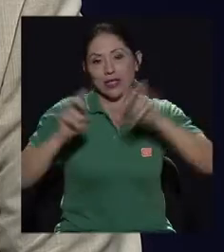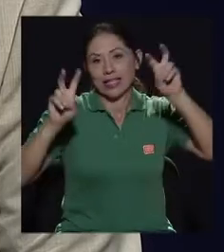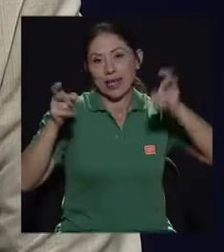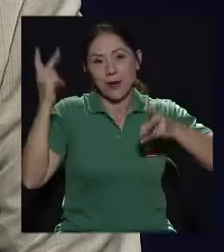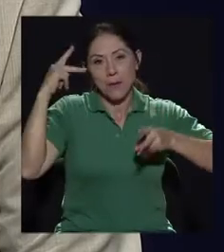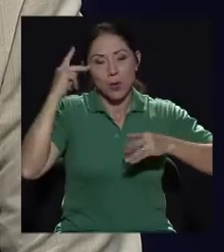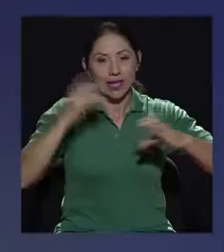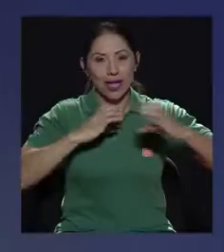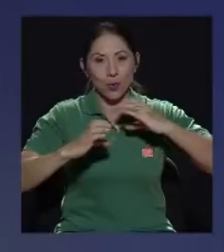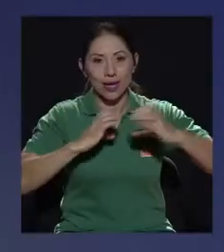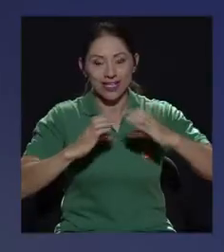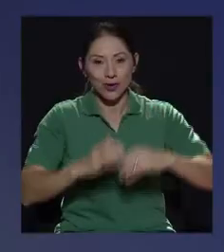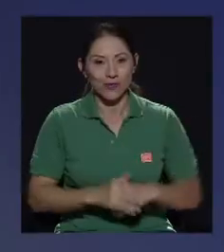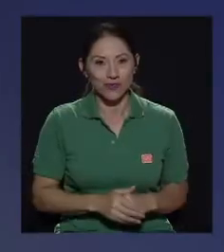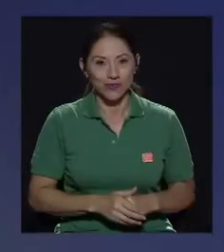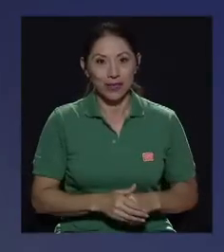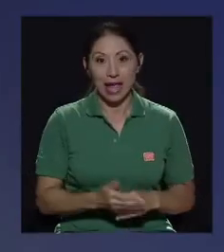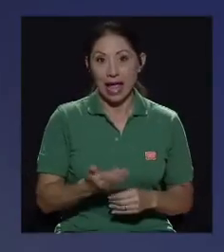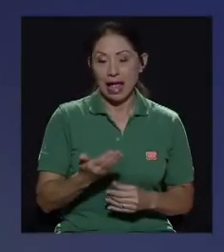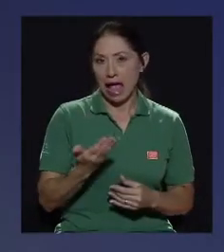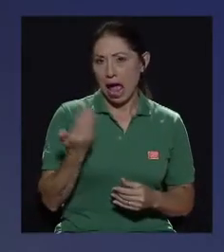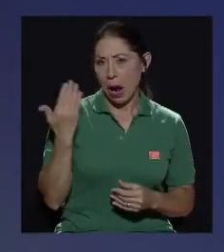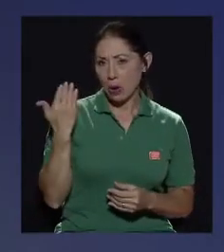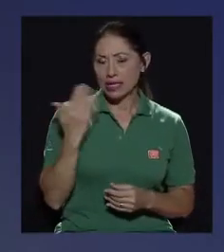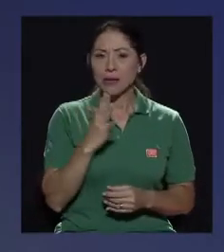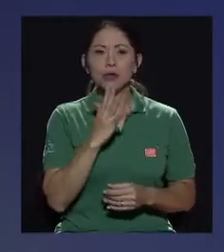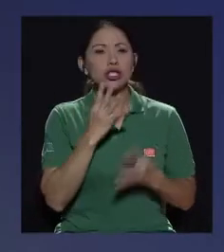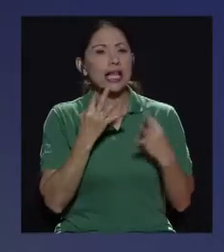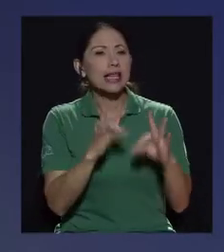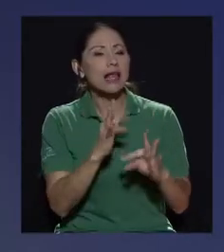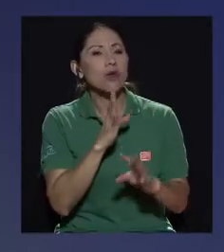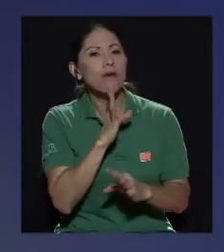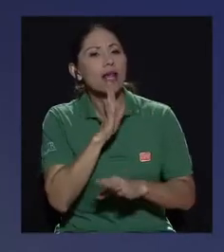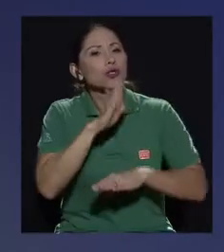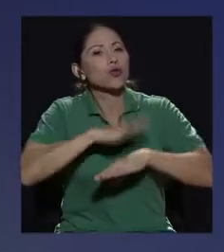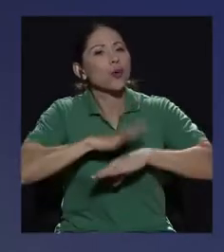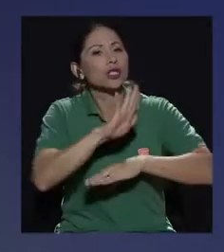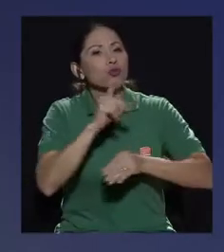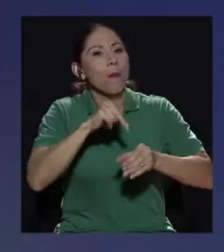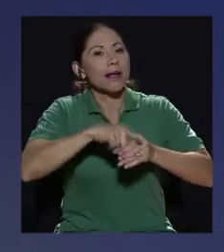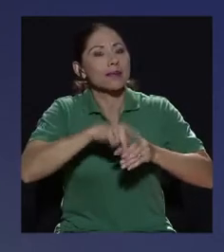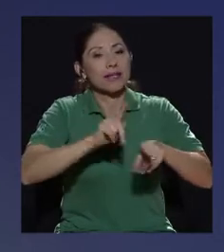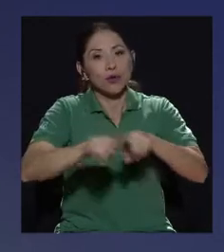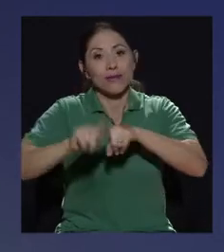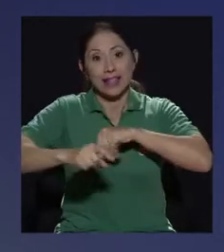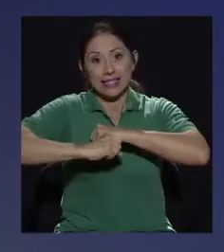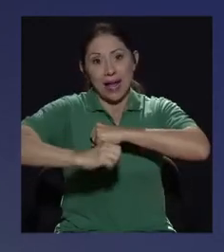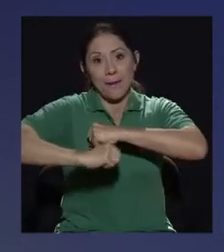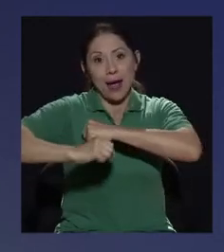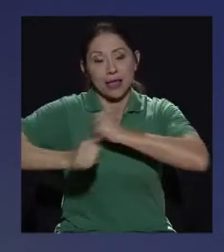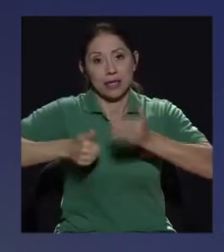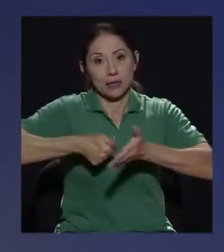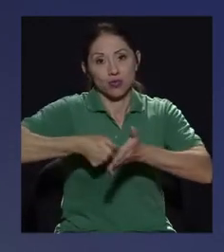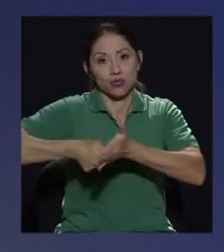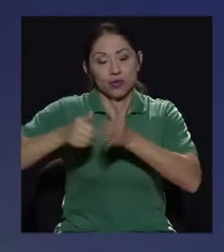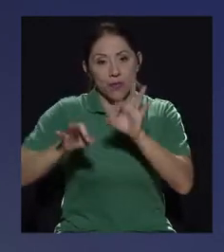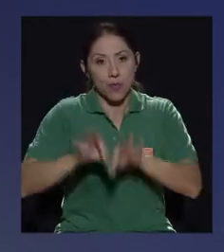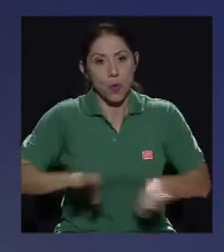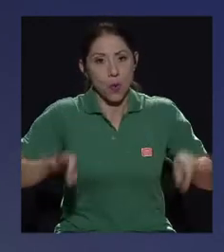política de comunicación ahora estamos tratando de de reflexionar su participación en algunas campañas que han sido muy importantes y